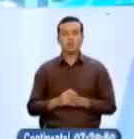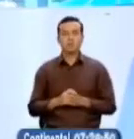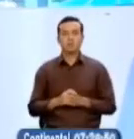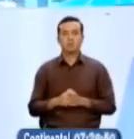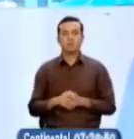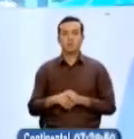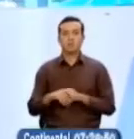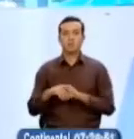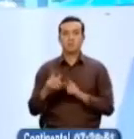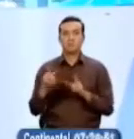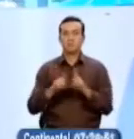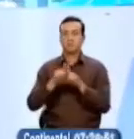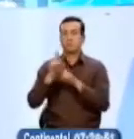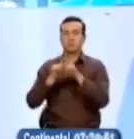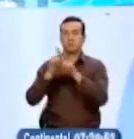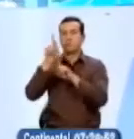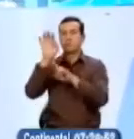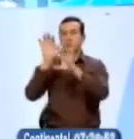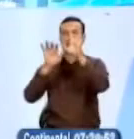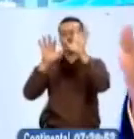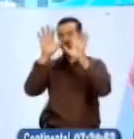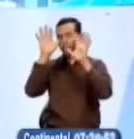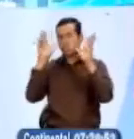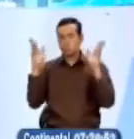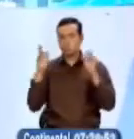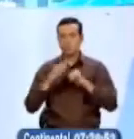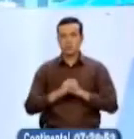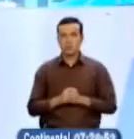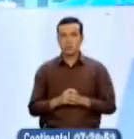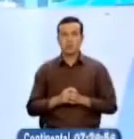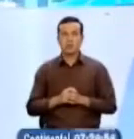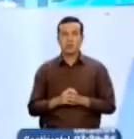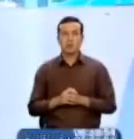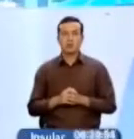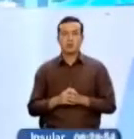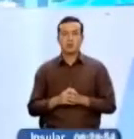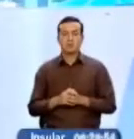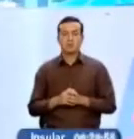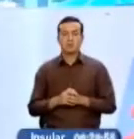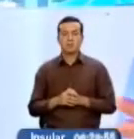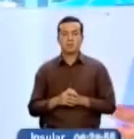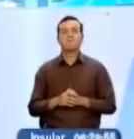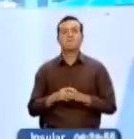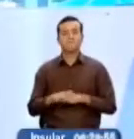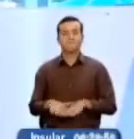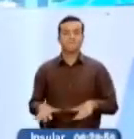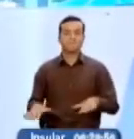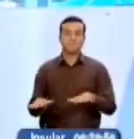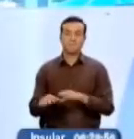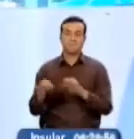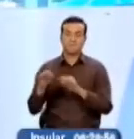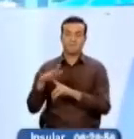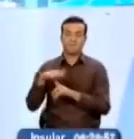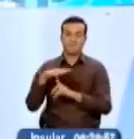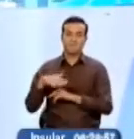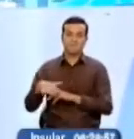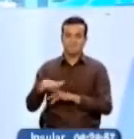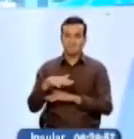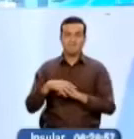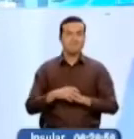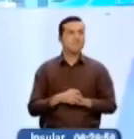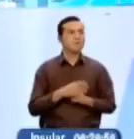el juegos de fuego juegos pirotécnicos perdón en la misma plaza de san sebastián